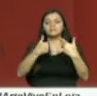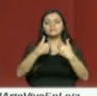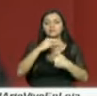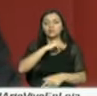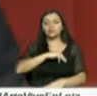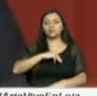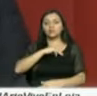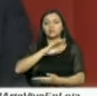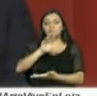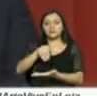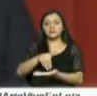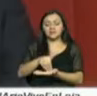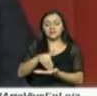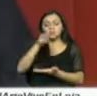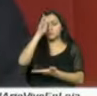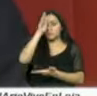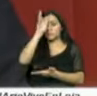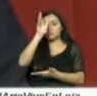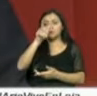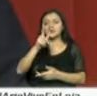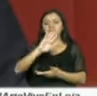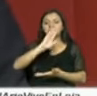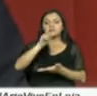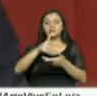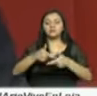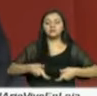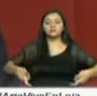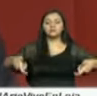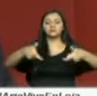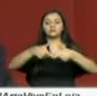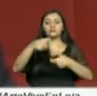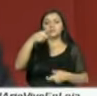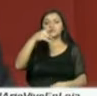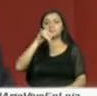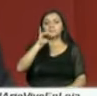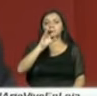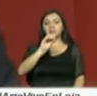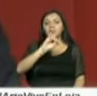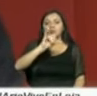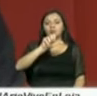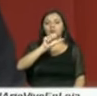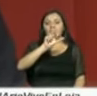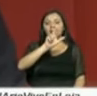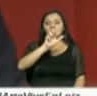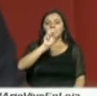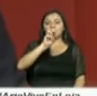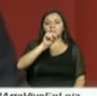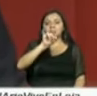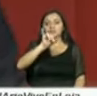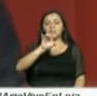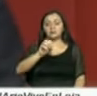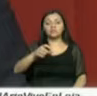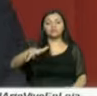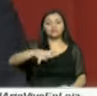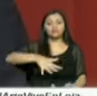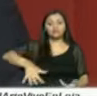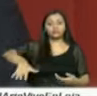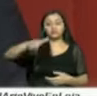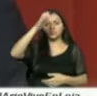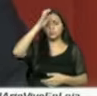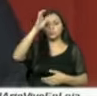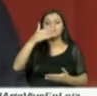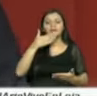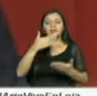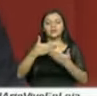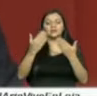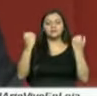el Centro de Convenciones Pío Jaramillo Alvarado, con los que Loja amplía sus espacios culturales gracias